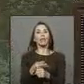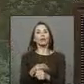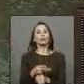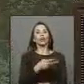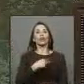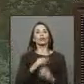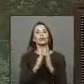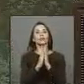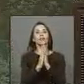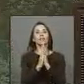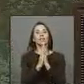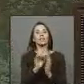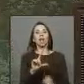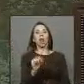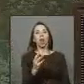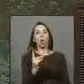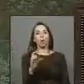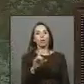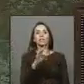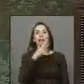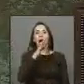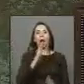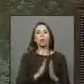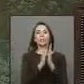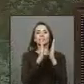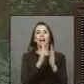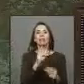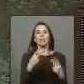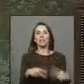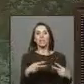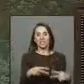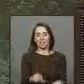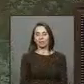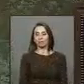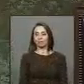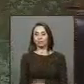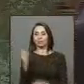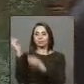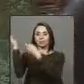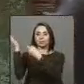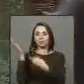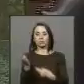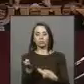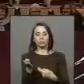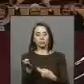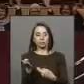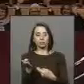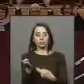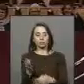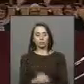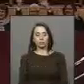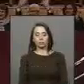Señora de Lourdes, de Agua Santa, de Viña del Mar. Bienvenidos a la Cámara de Diputados.